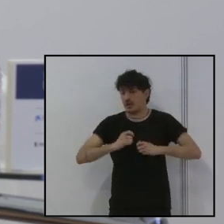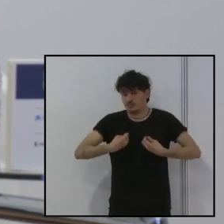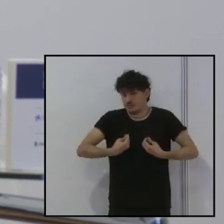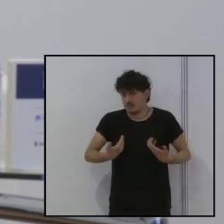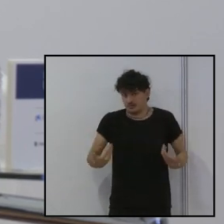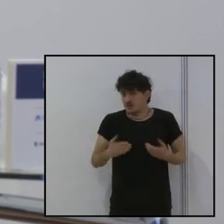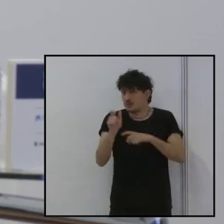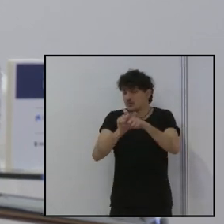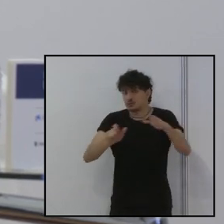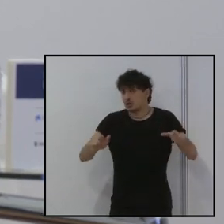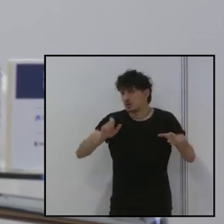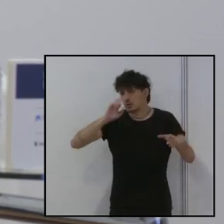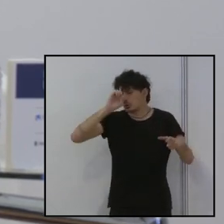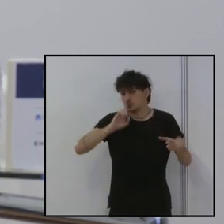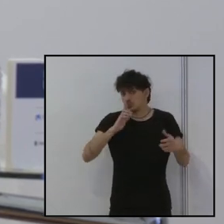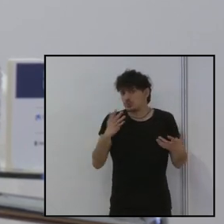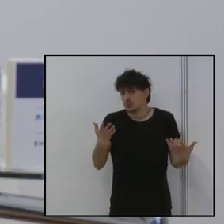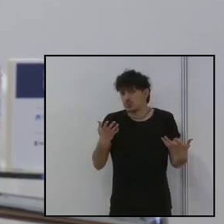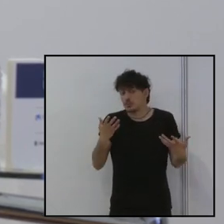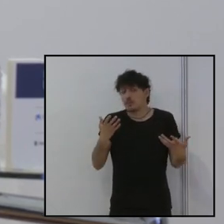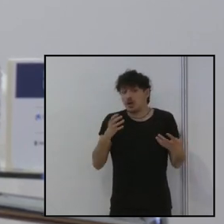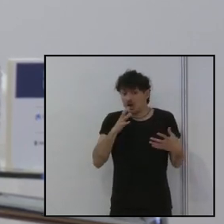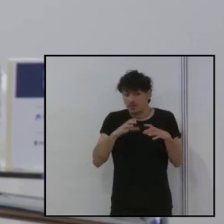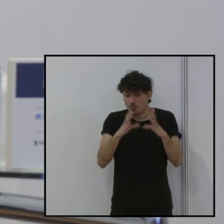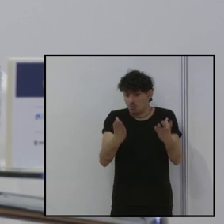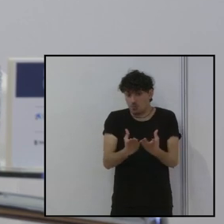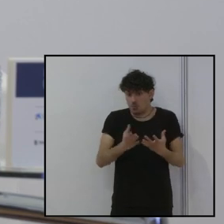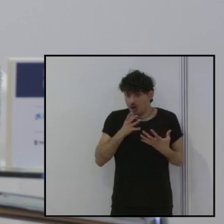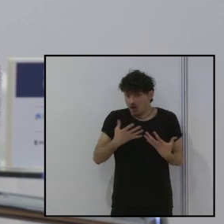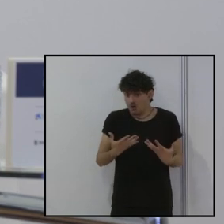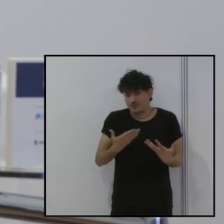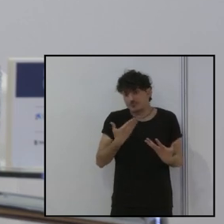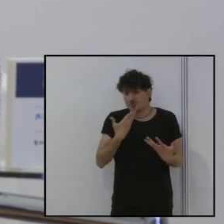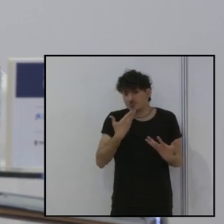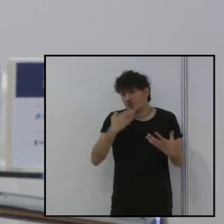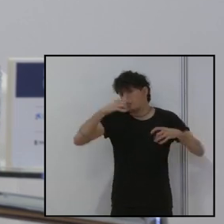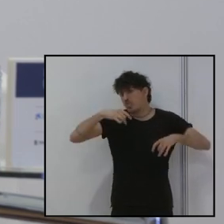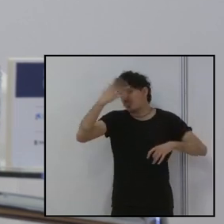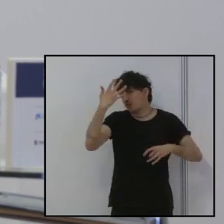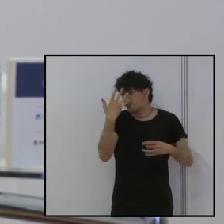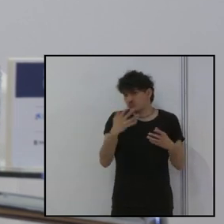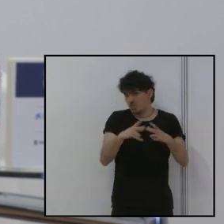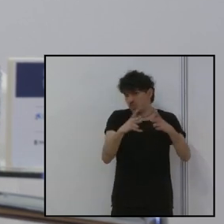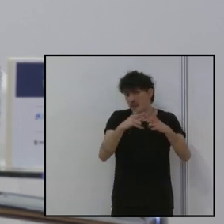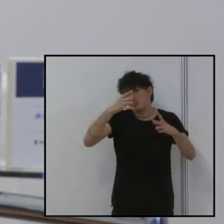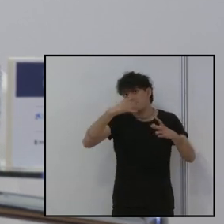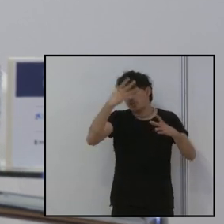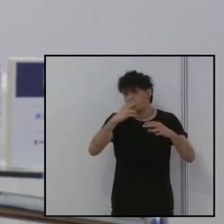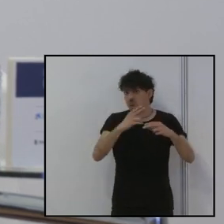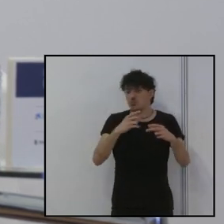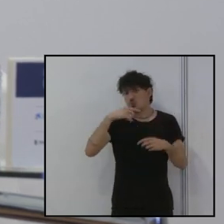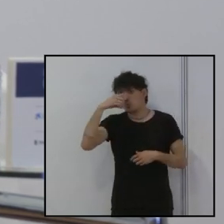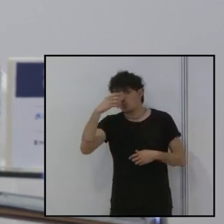consciente de eso sabe que hay un filo en el mundo que vivimos que no es más que una construcción. Y una construcción social, una construcción cultural que